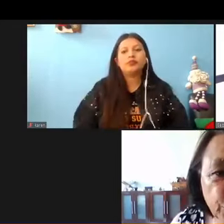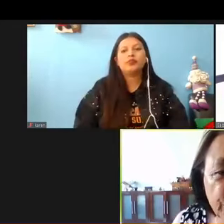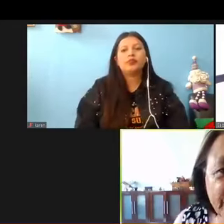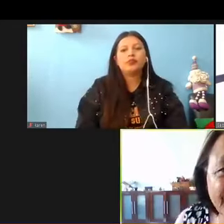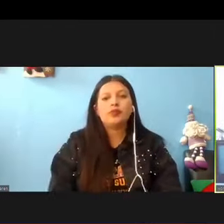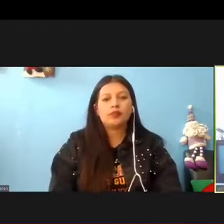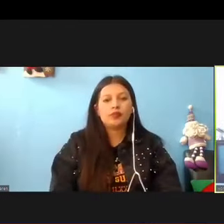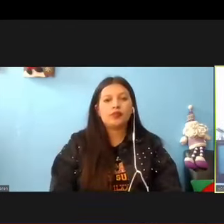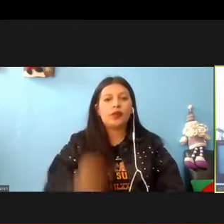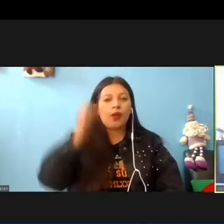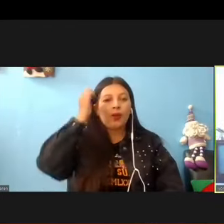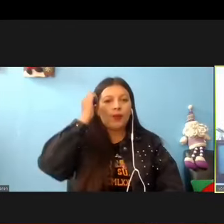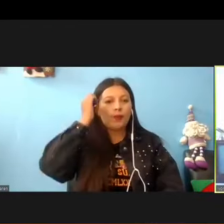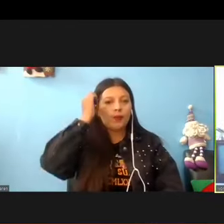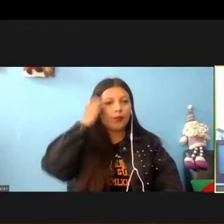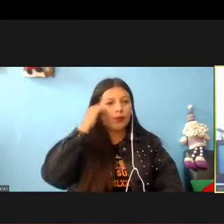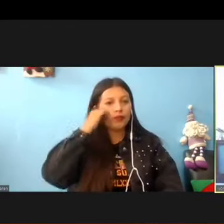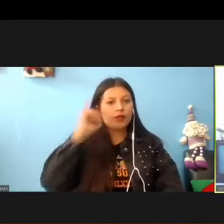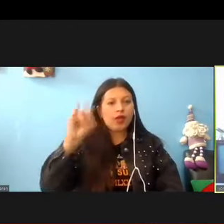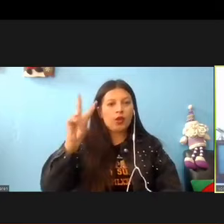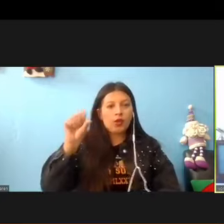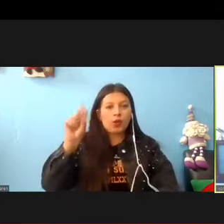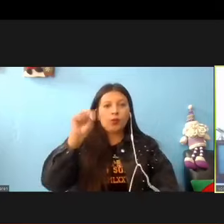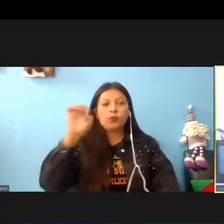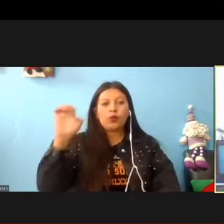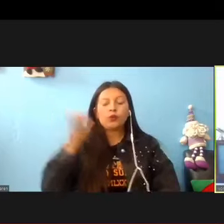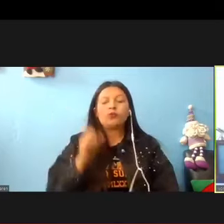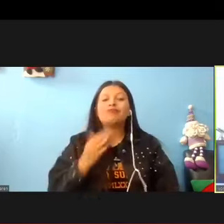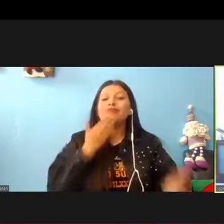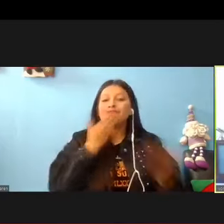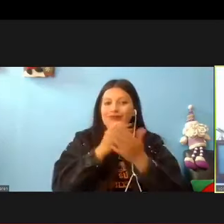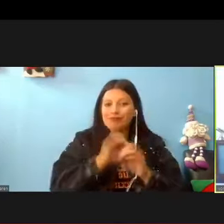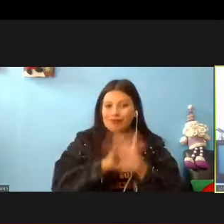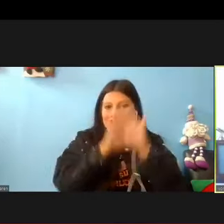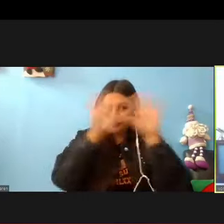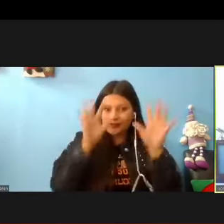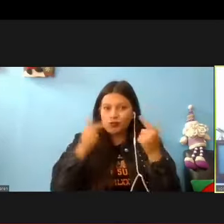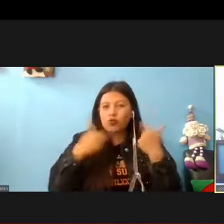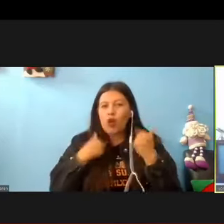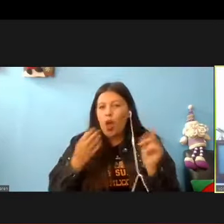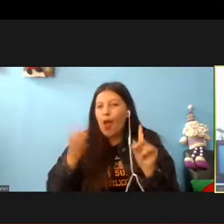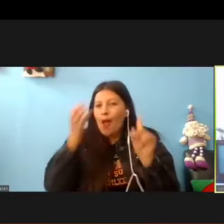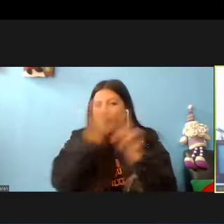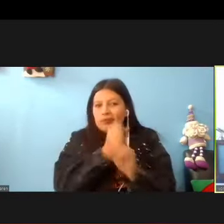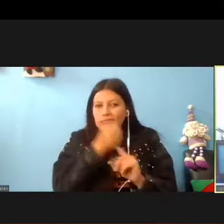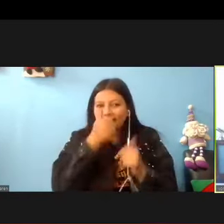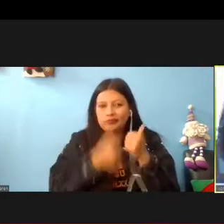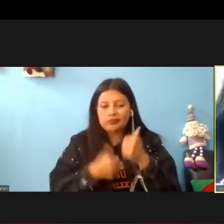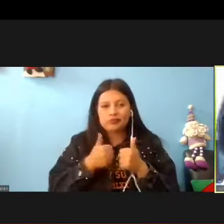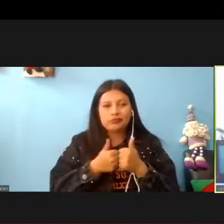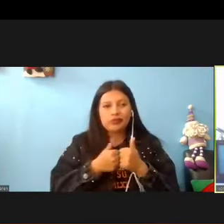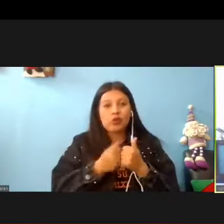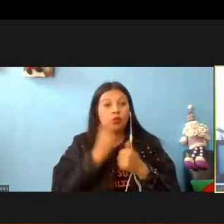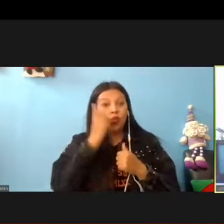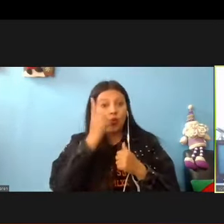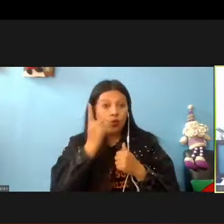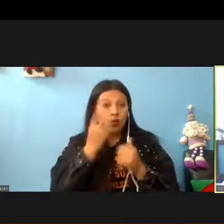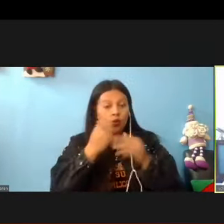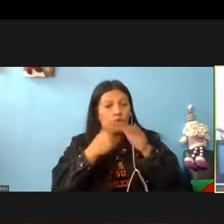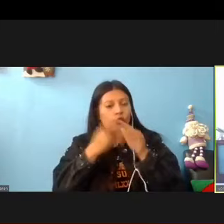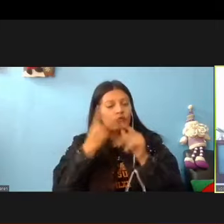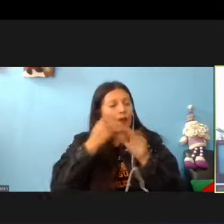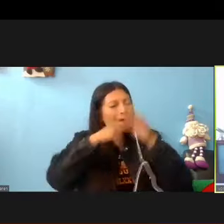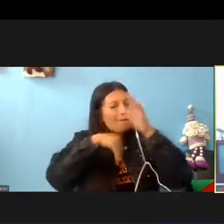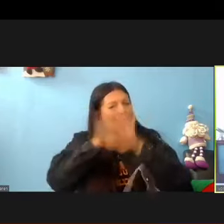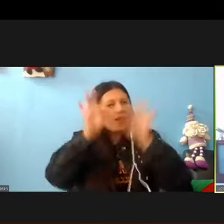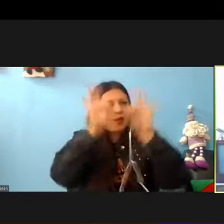Sí, buenos días para todos y para todas. Yo encuentro que una de las cosas muy, muy